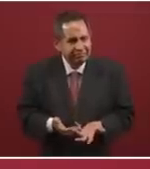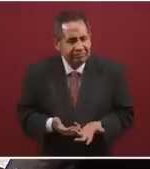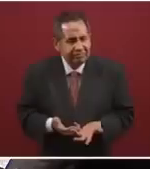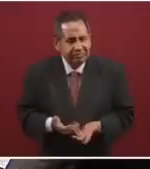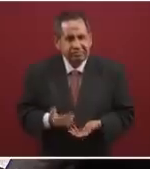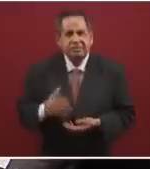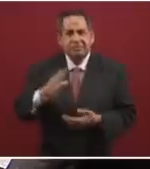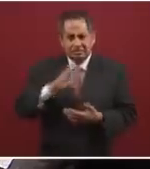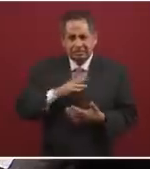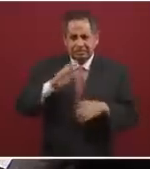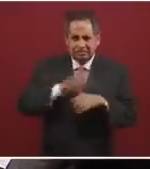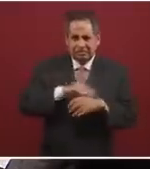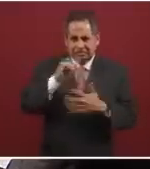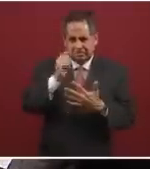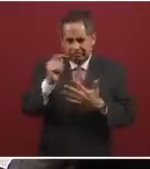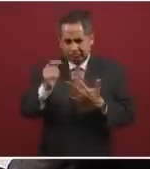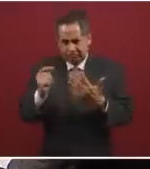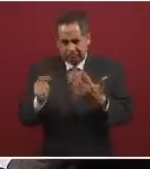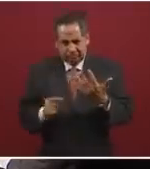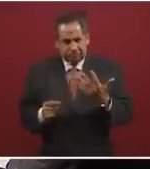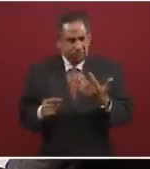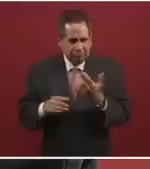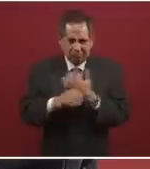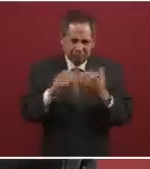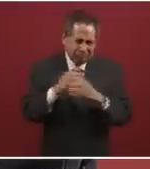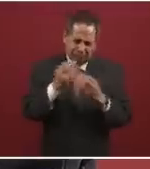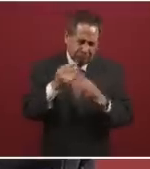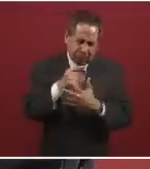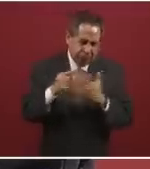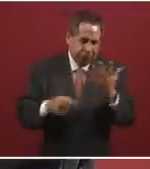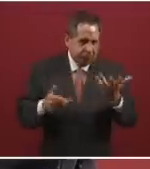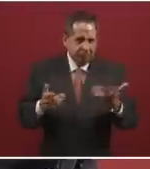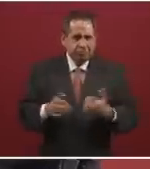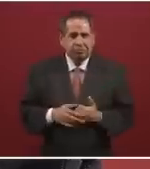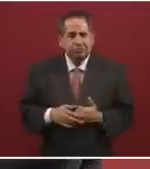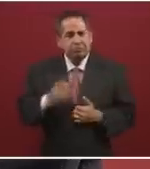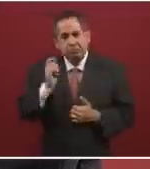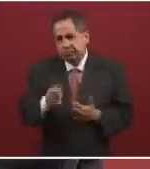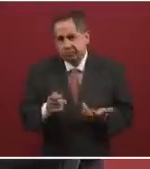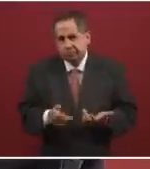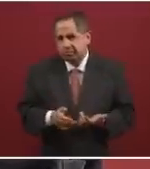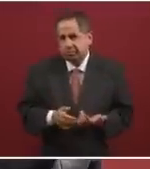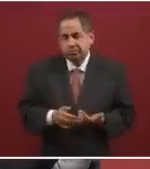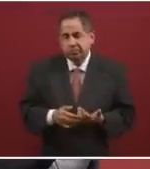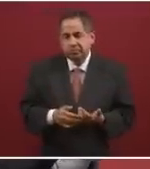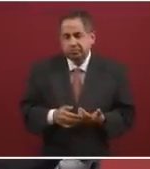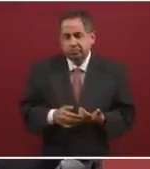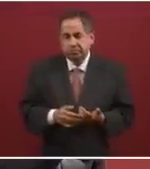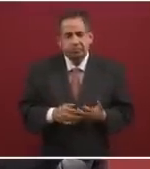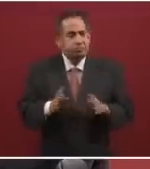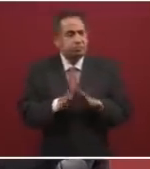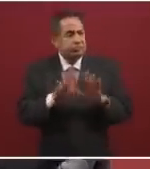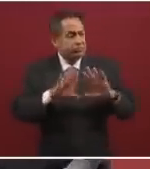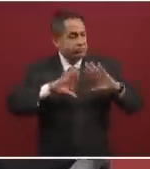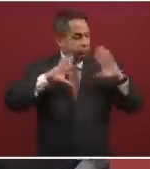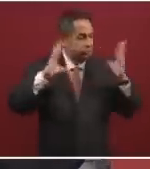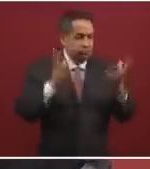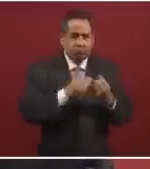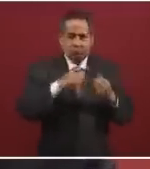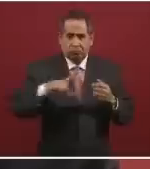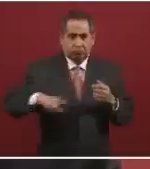Pero además, otras cosas, resulta que se tenía todo el aparato,